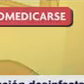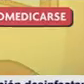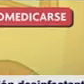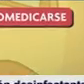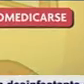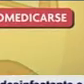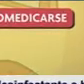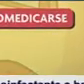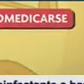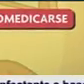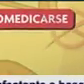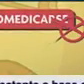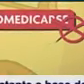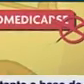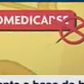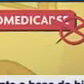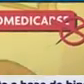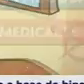Sin automedicarse.